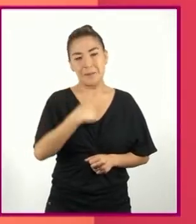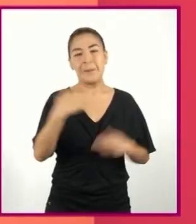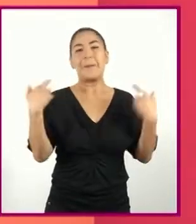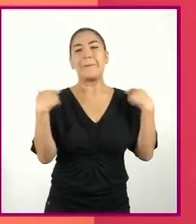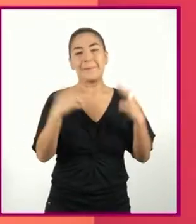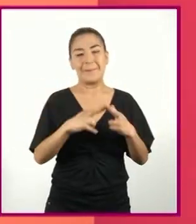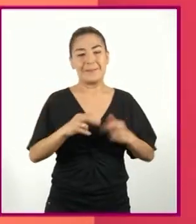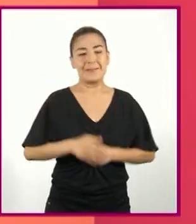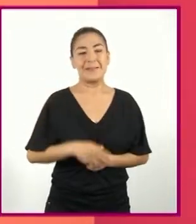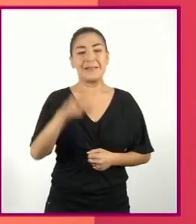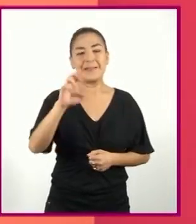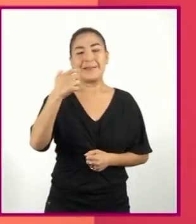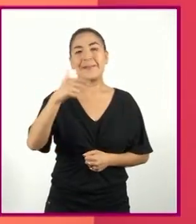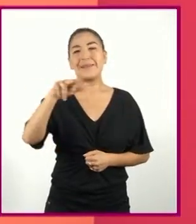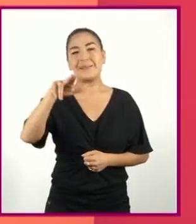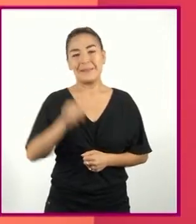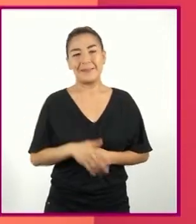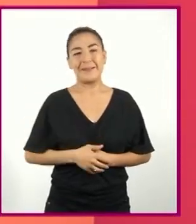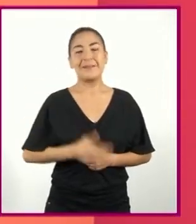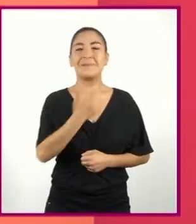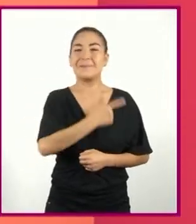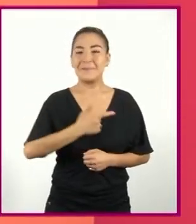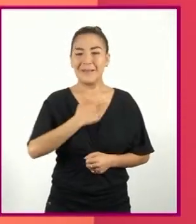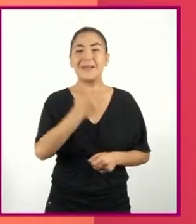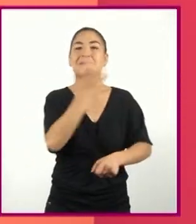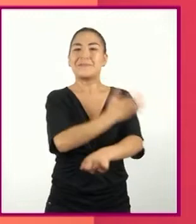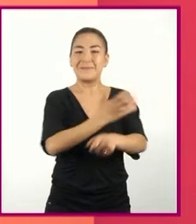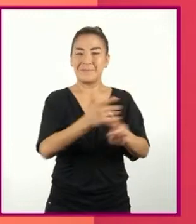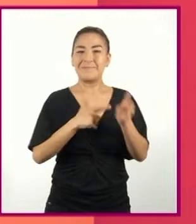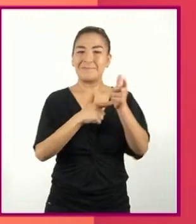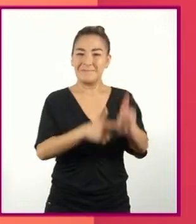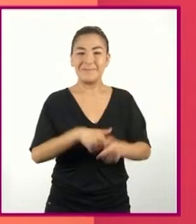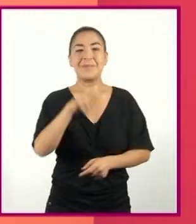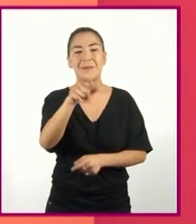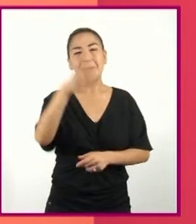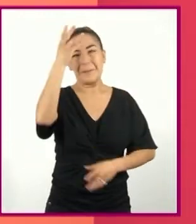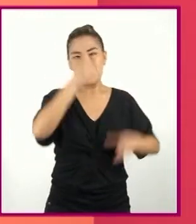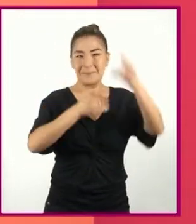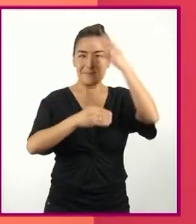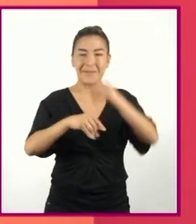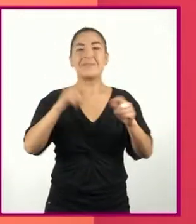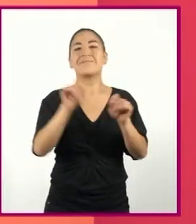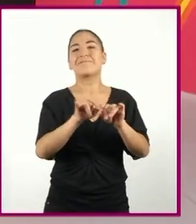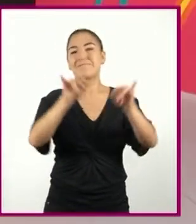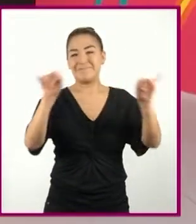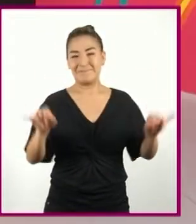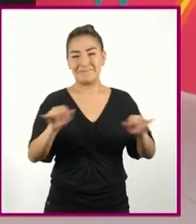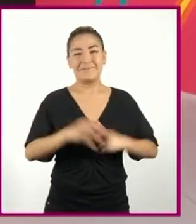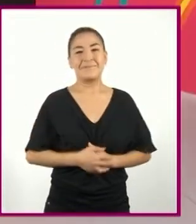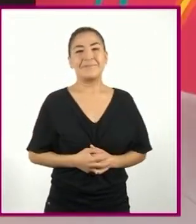profesora Regina Arias. Un gusto continuar y acompañarlos en su proceso de aprendizaje a la distancia.